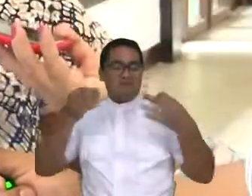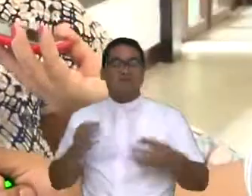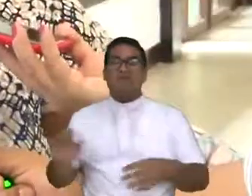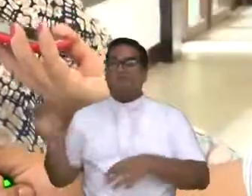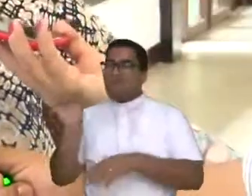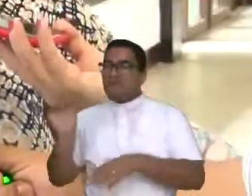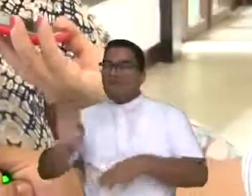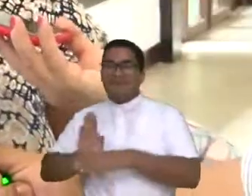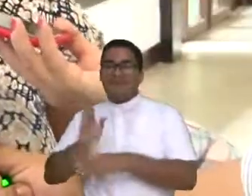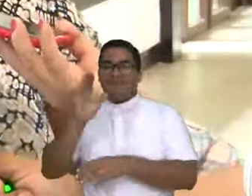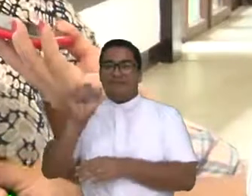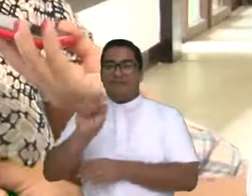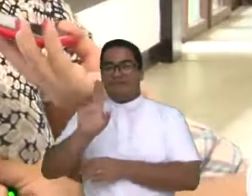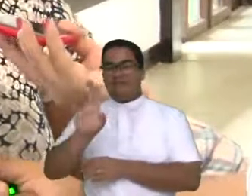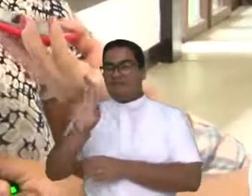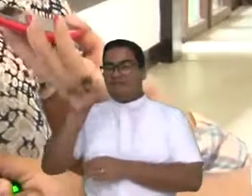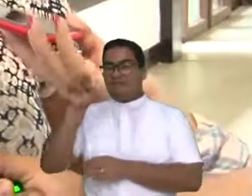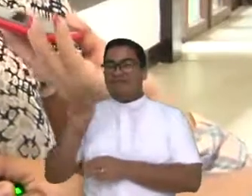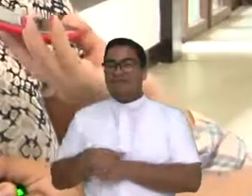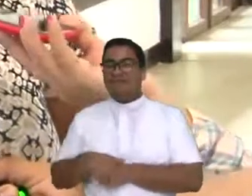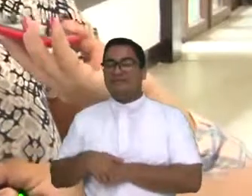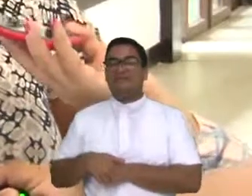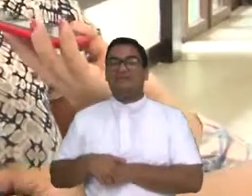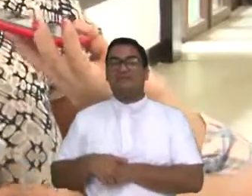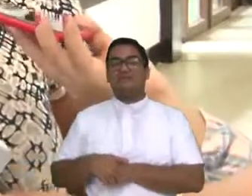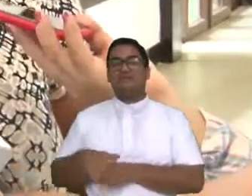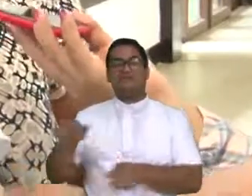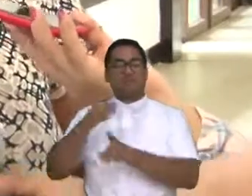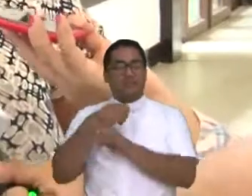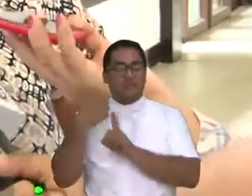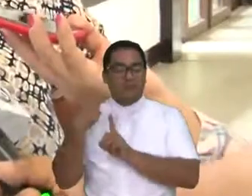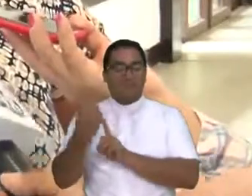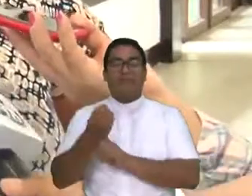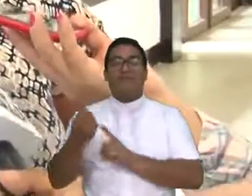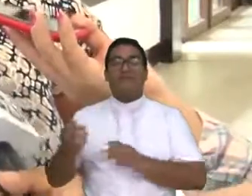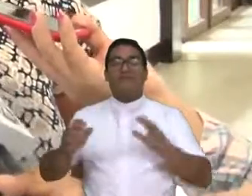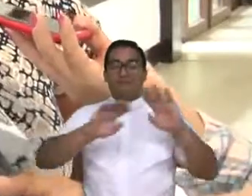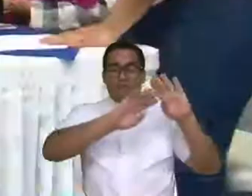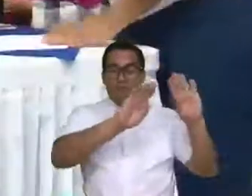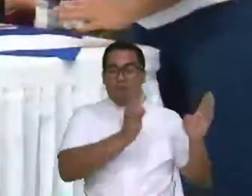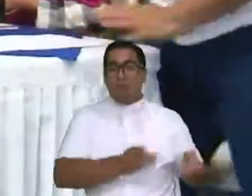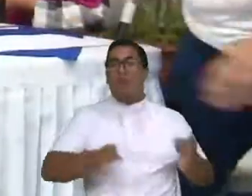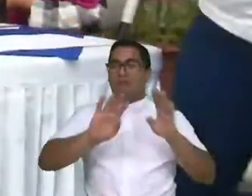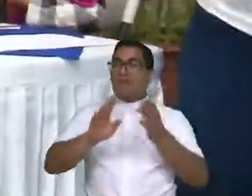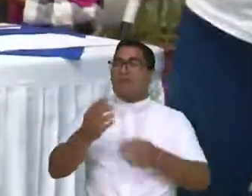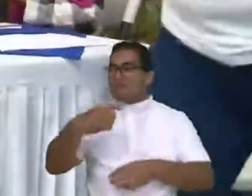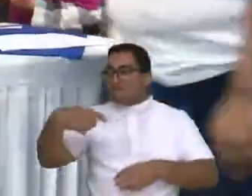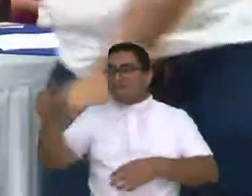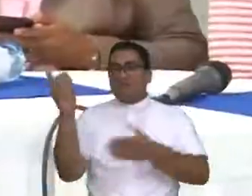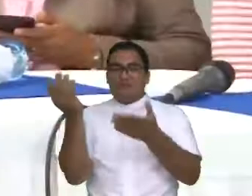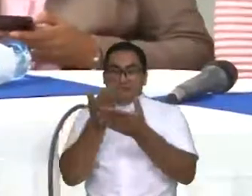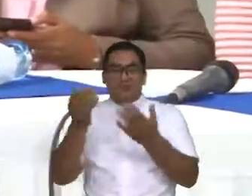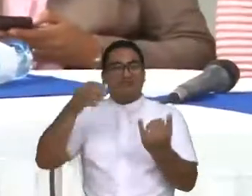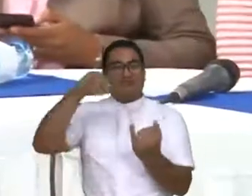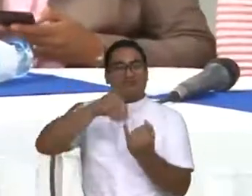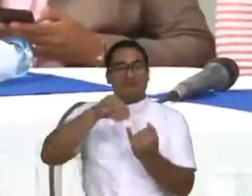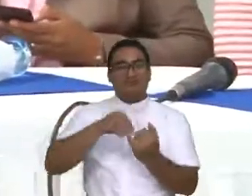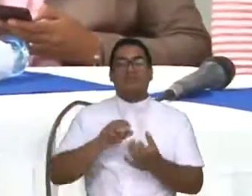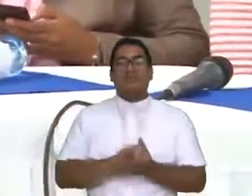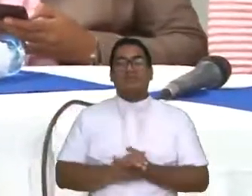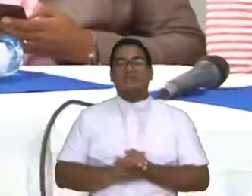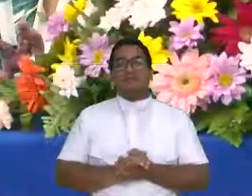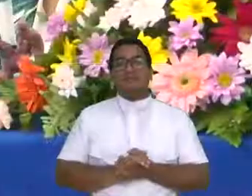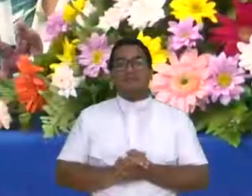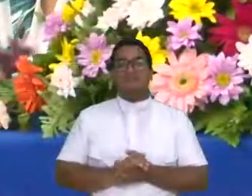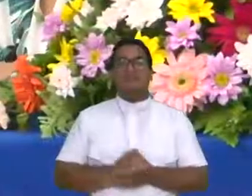créditos de Caruna, contamos con organizaciones que mandan a mujeres a estudiar, al INATEC, contamos